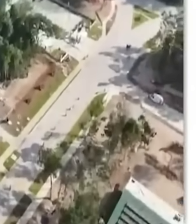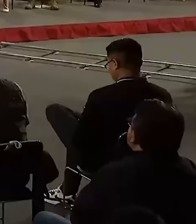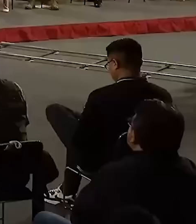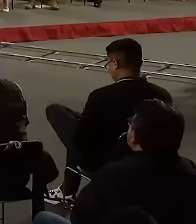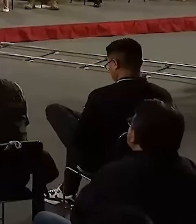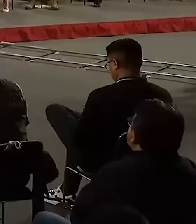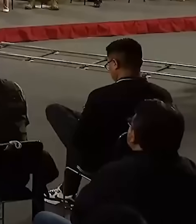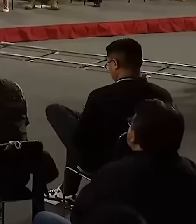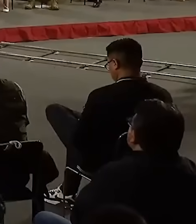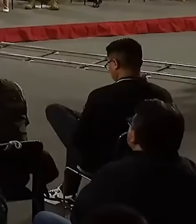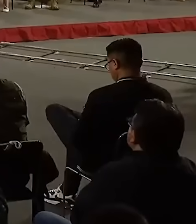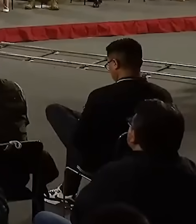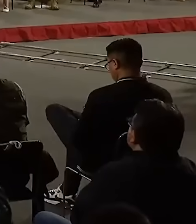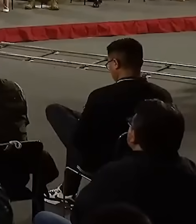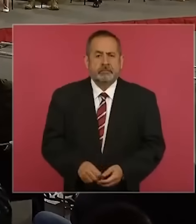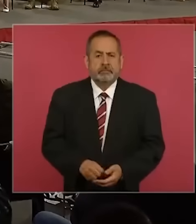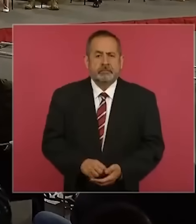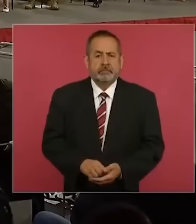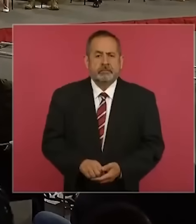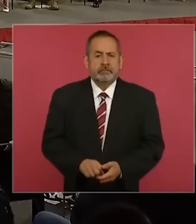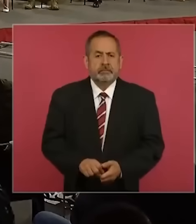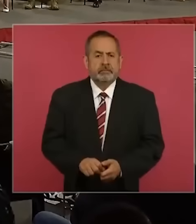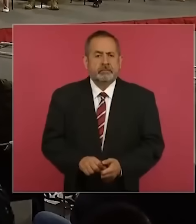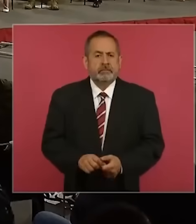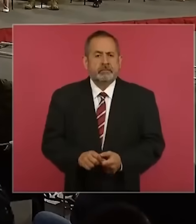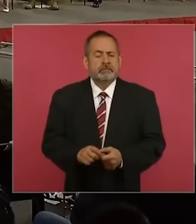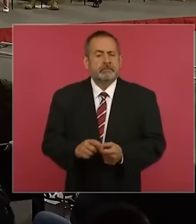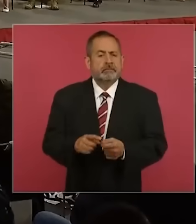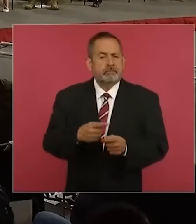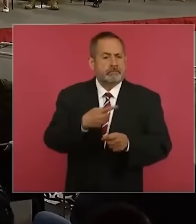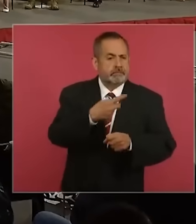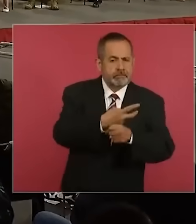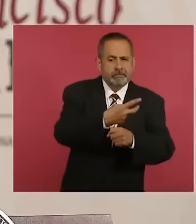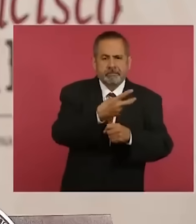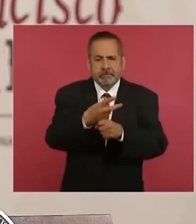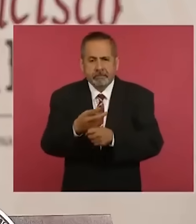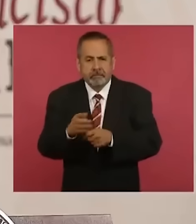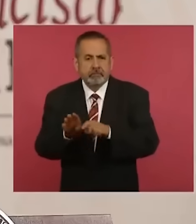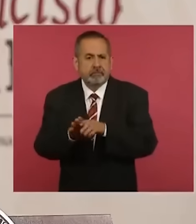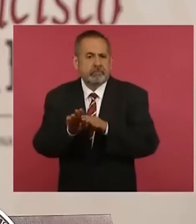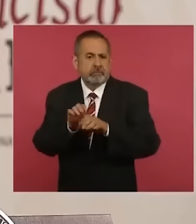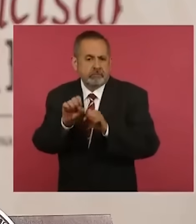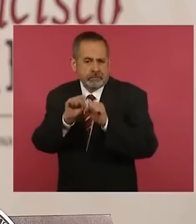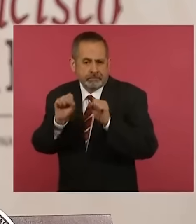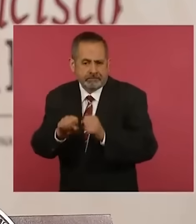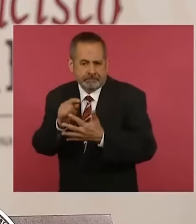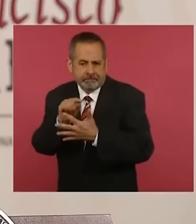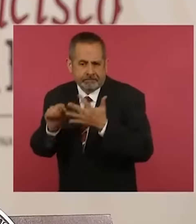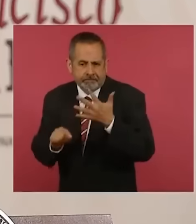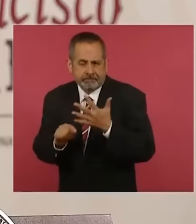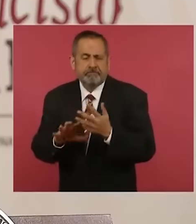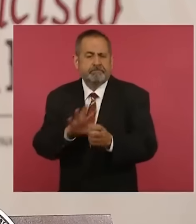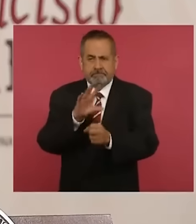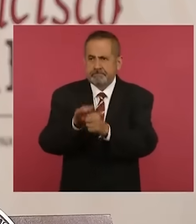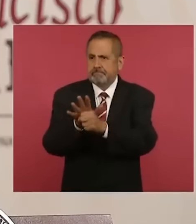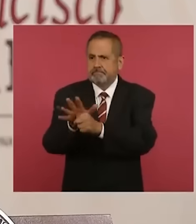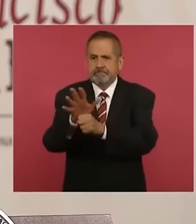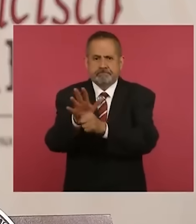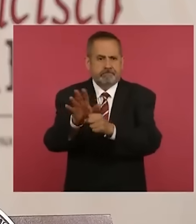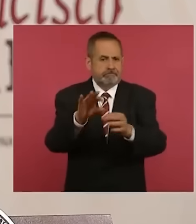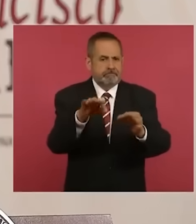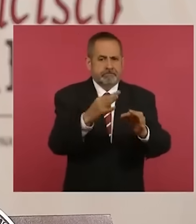de ello hablamos de radares meteorológicos, radares secundarios, sistemas de aterrizaje por instrumentos, entre otros muchos más.